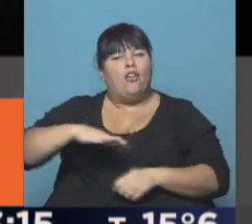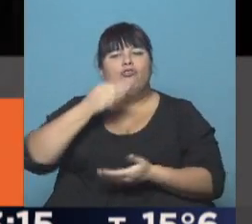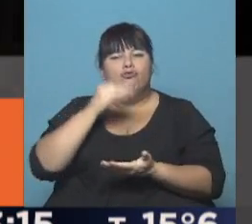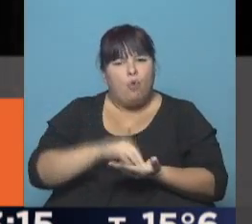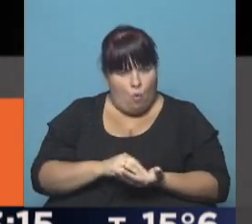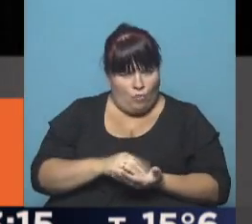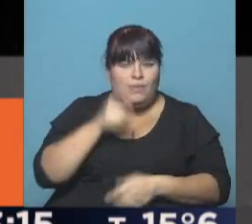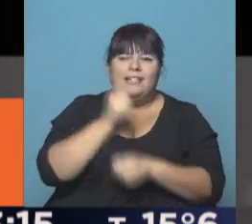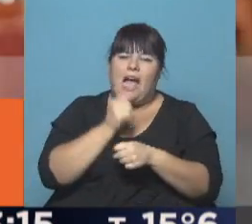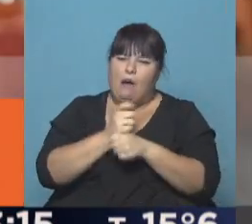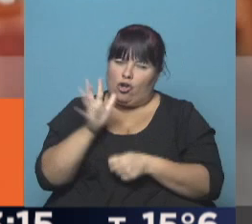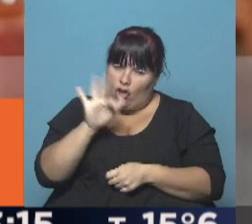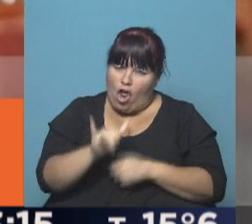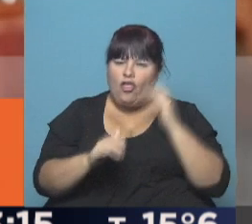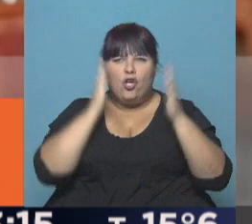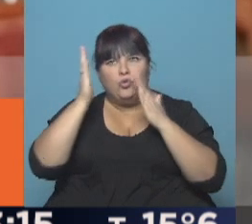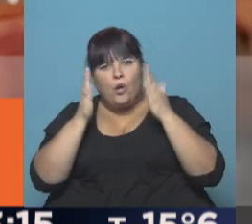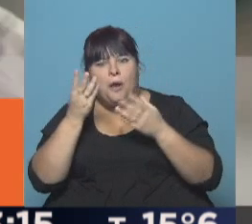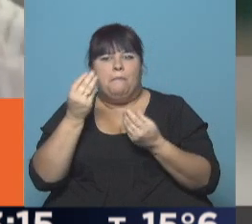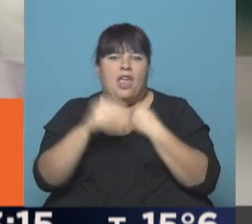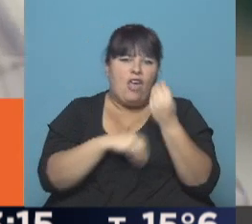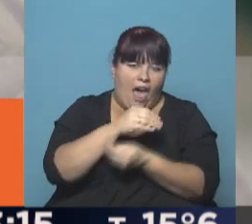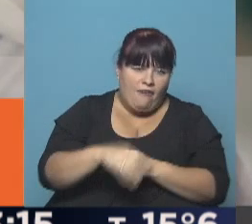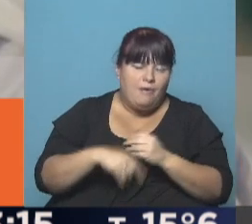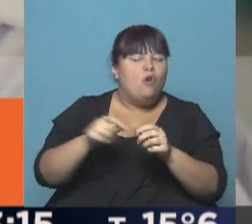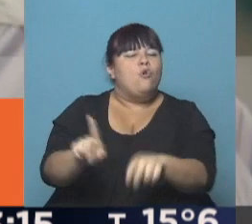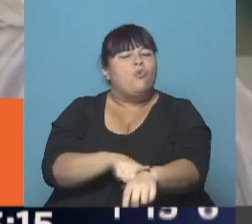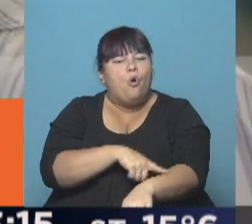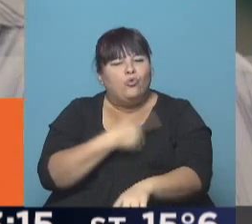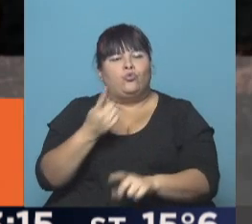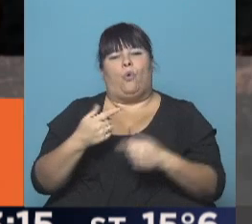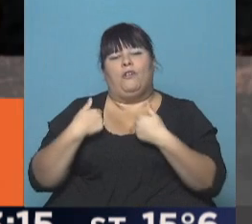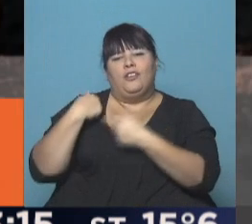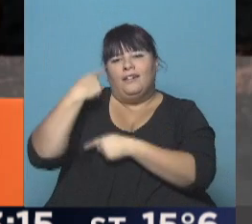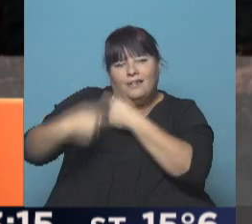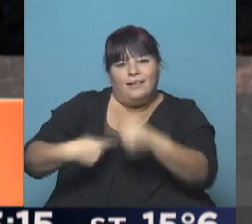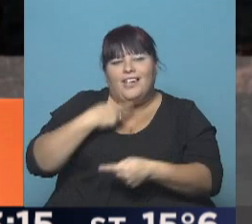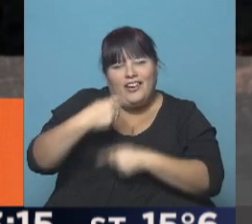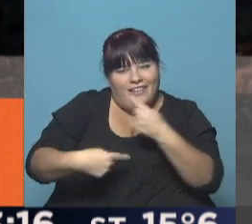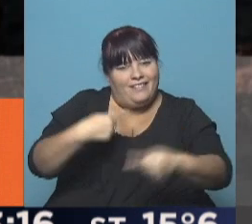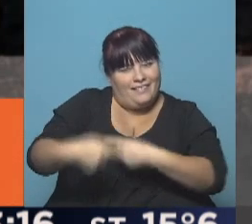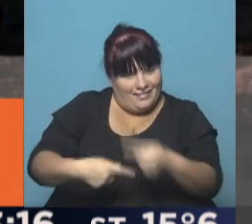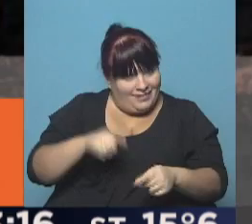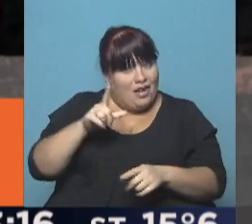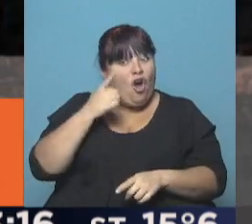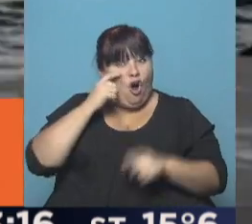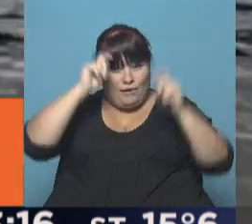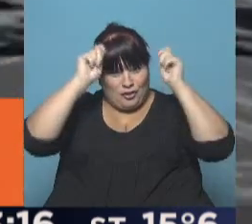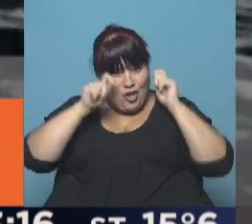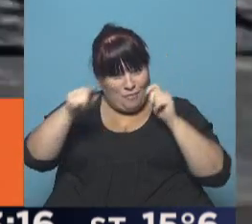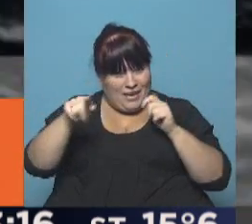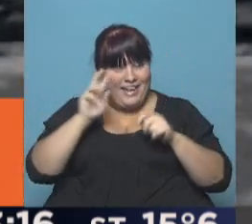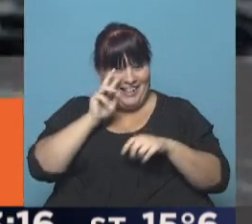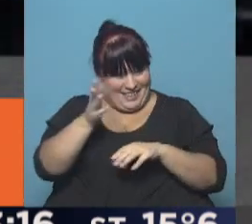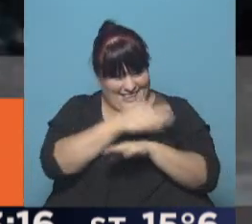chubut sus tareas diarias sueños temores de sus familias y la costumbre de pasar el legado a su descendencia ese señor de sombrero que estaban